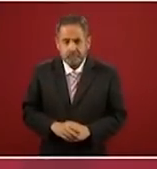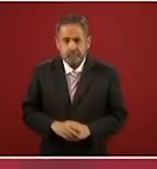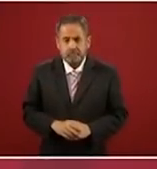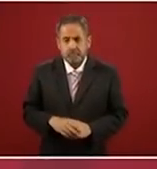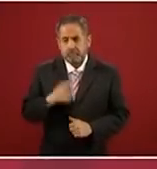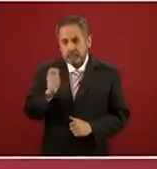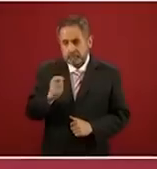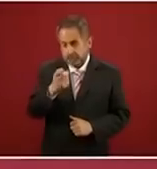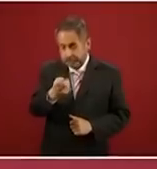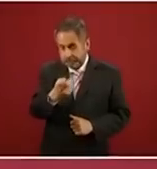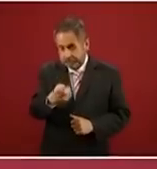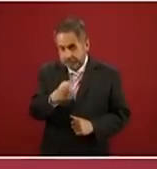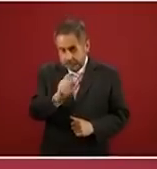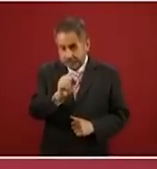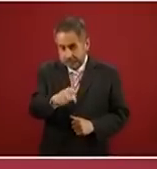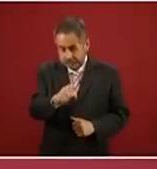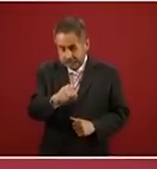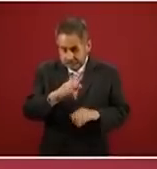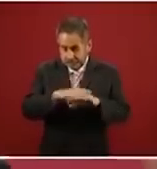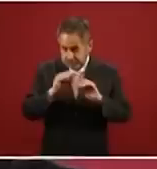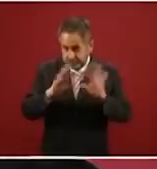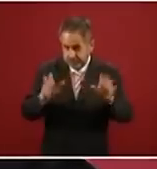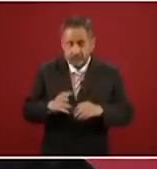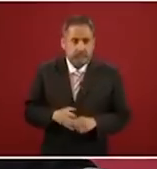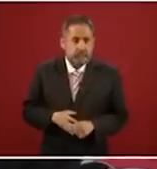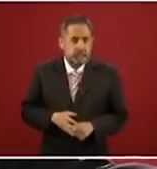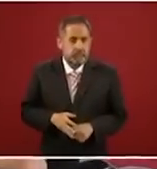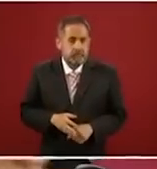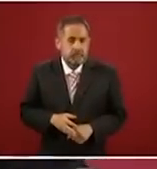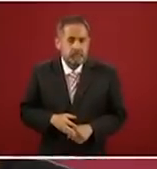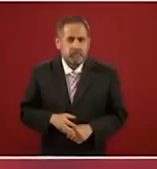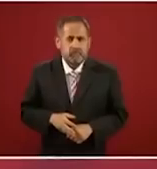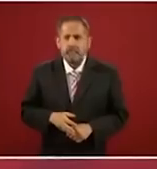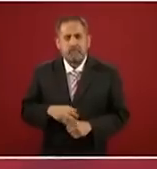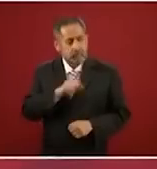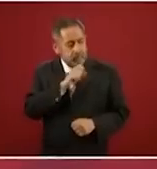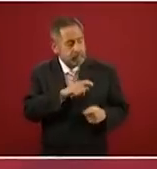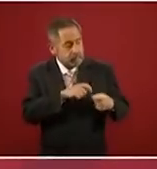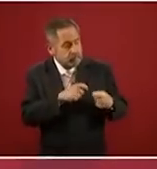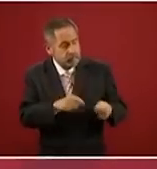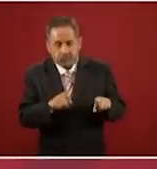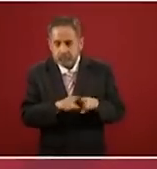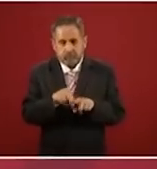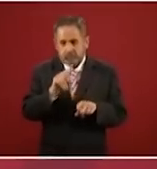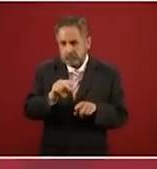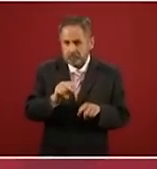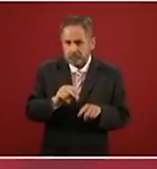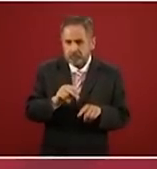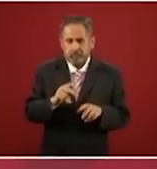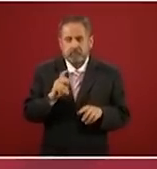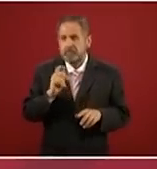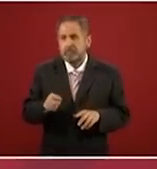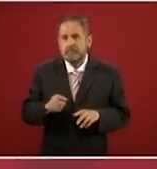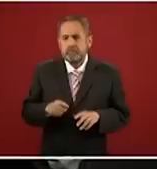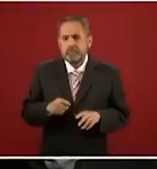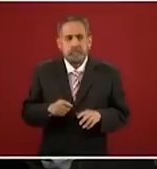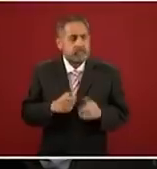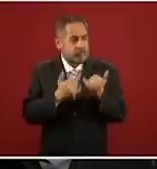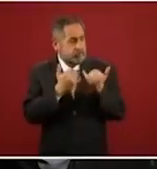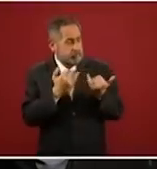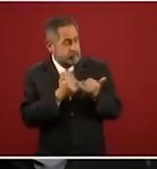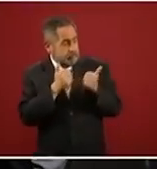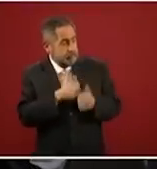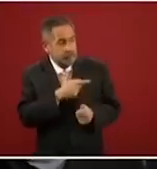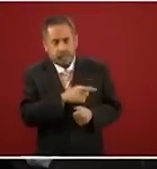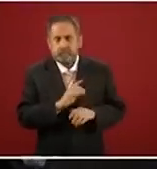entonces esto también que quede claro nos dan los mismos o no van a quedar los mismos si